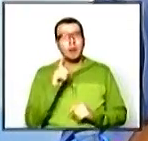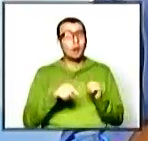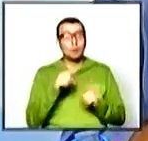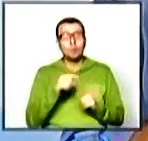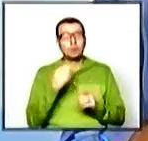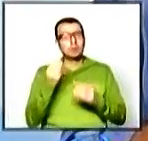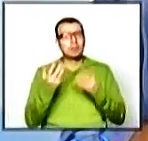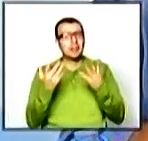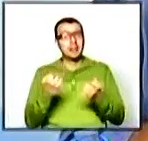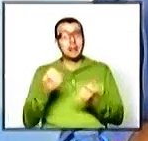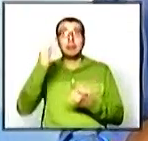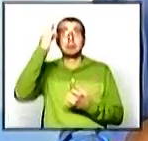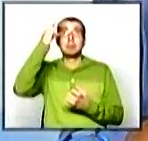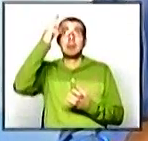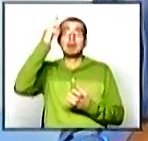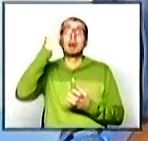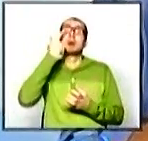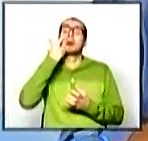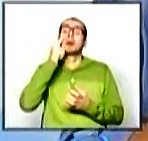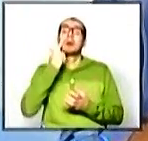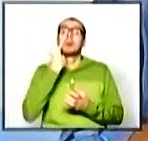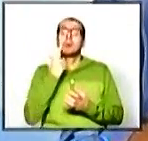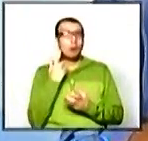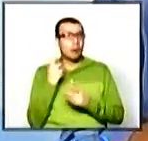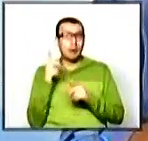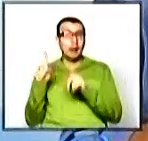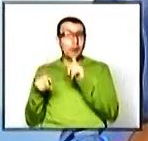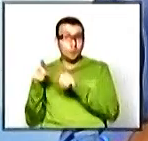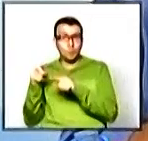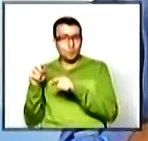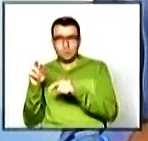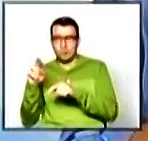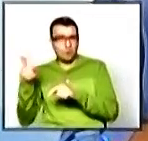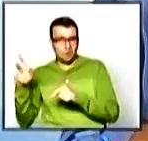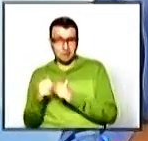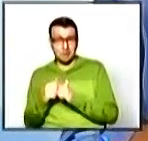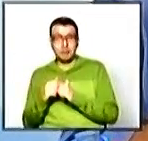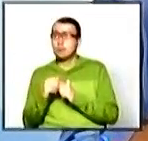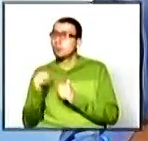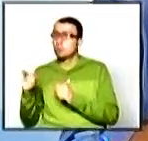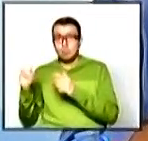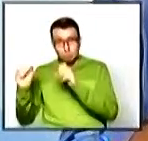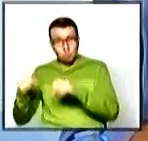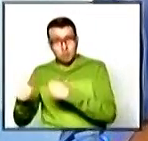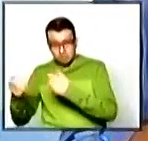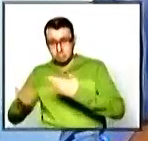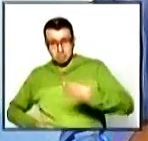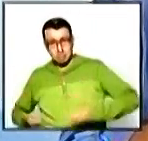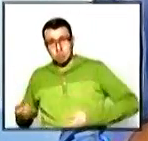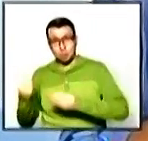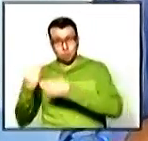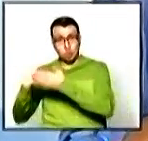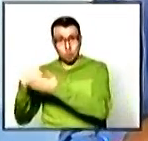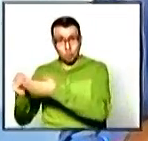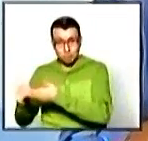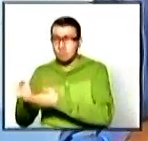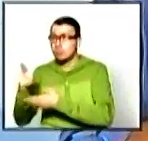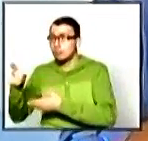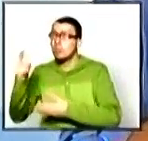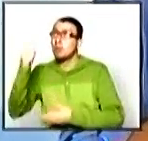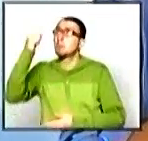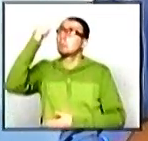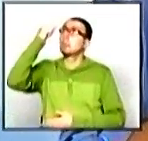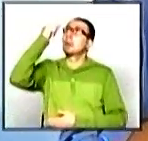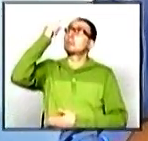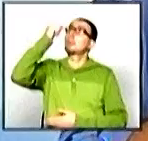artificiales. Y sí, ustedes pueden conseguir en las droguerías lágrimas artificiales, pero no se aproxima a lo que